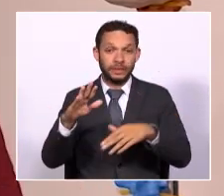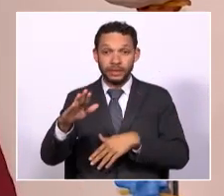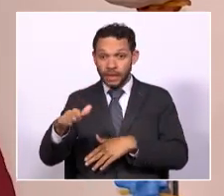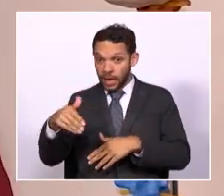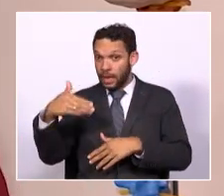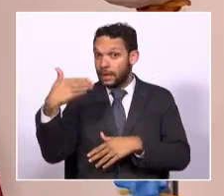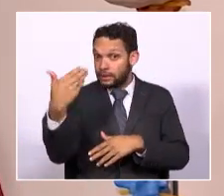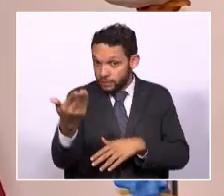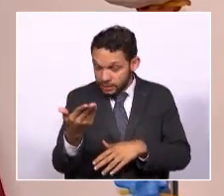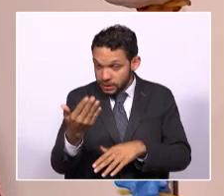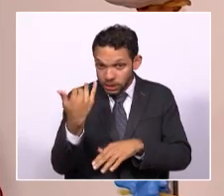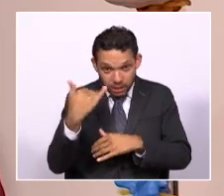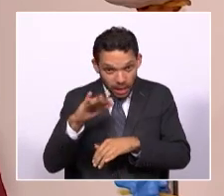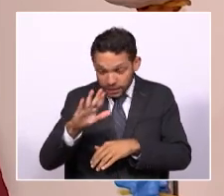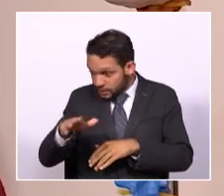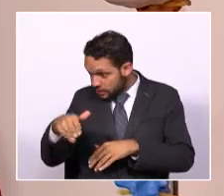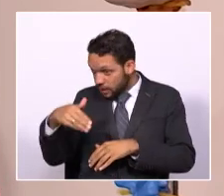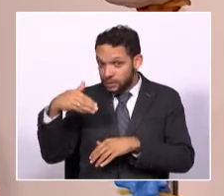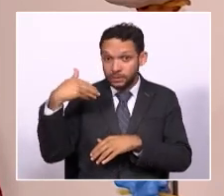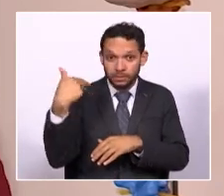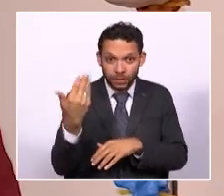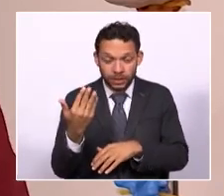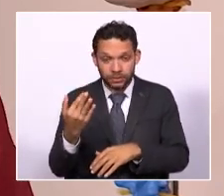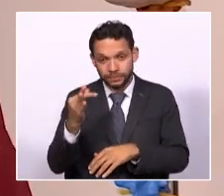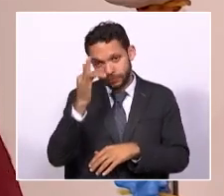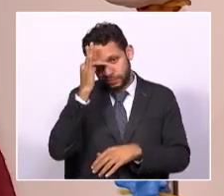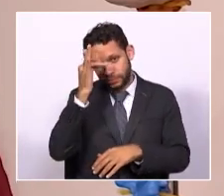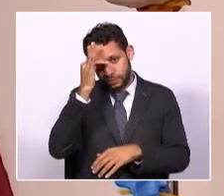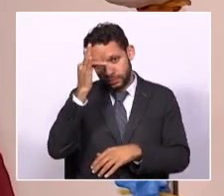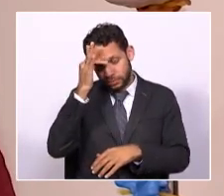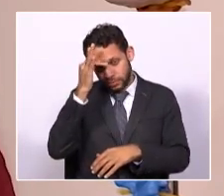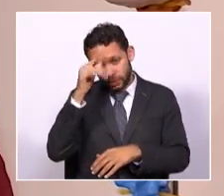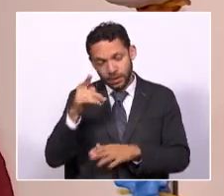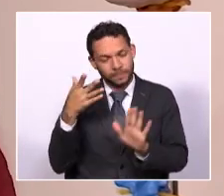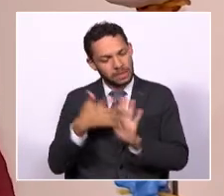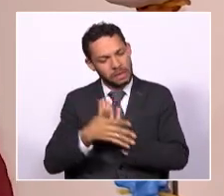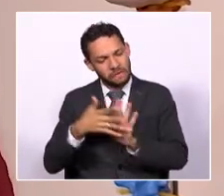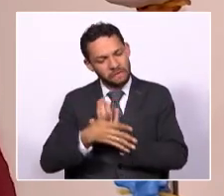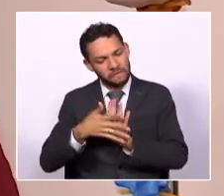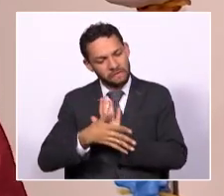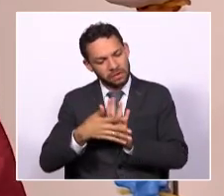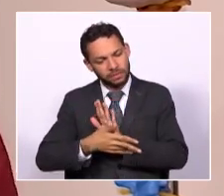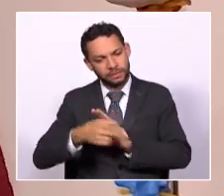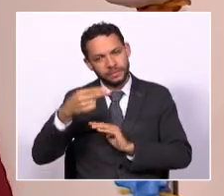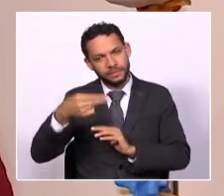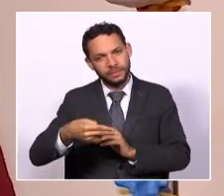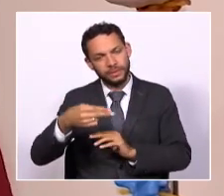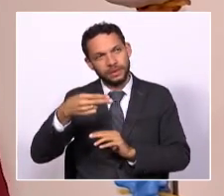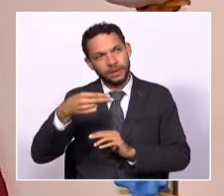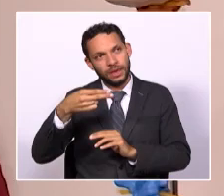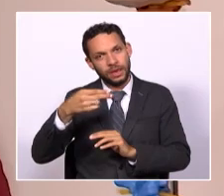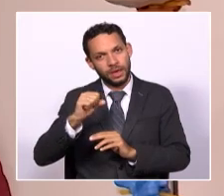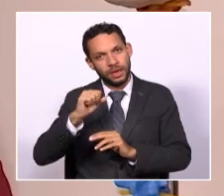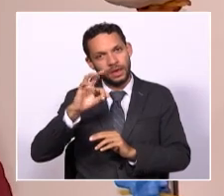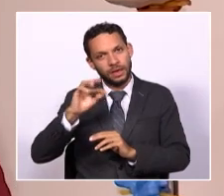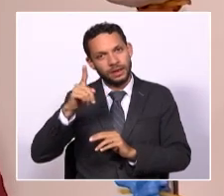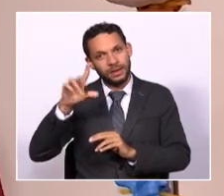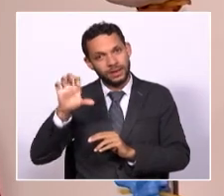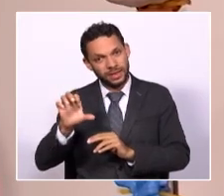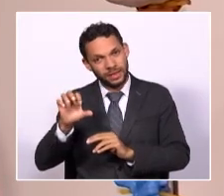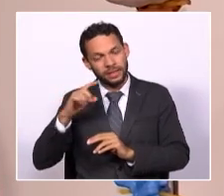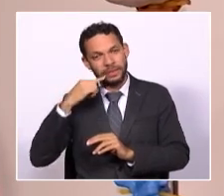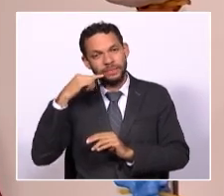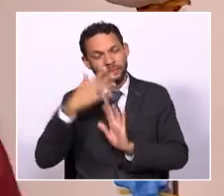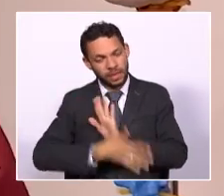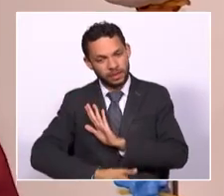Posteriormente, ya en un nivel mucho más clínico, es el doctor Hamlet quien desarrolla como tal la quiropraxia, de hecho a través de un proceso más